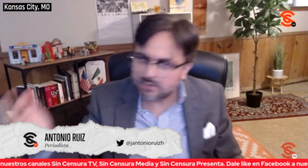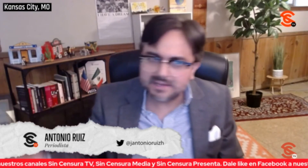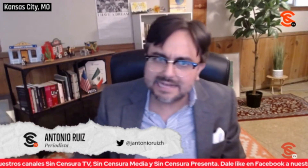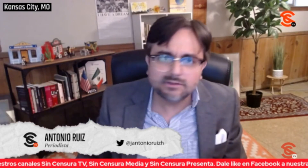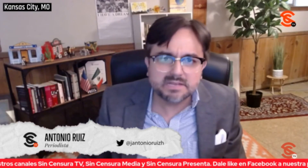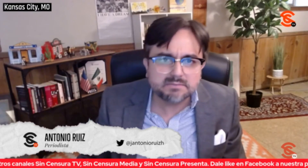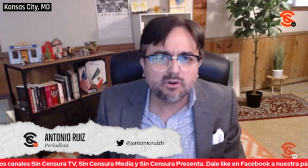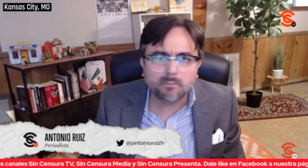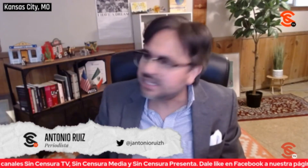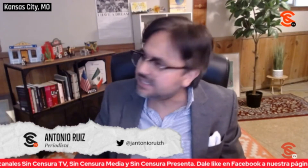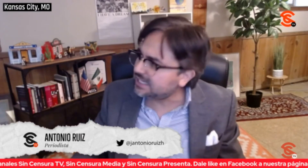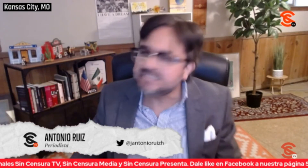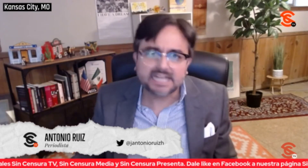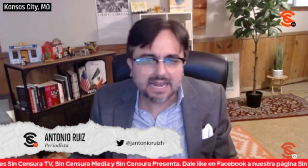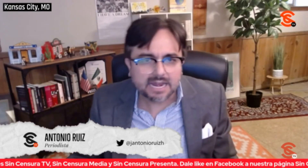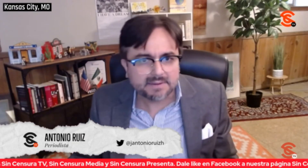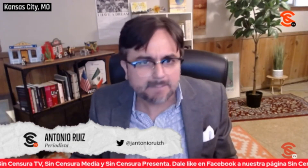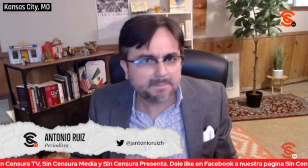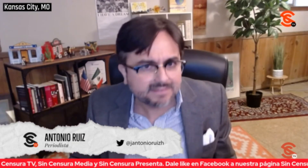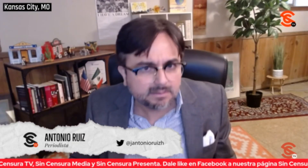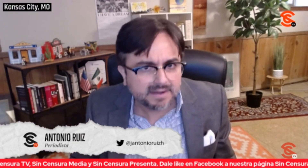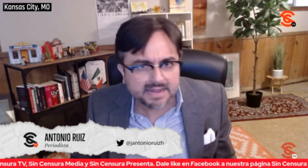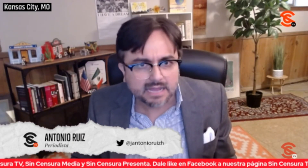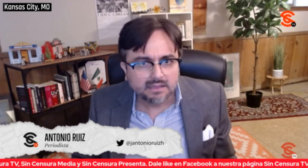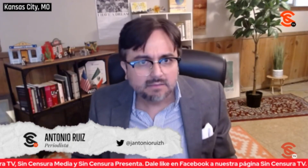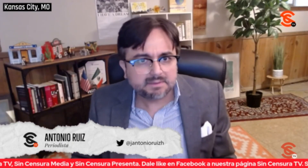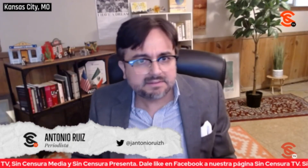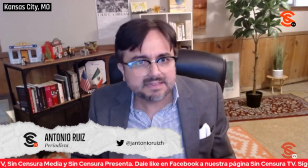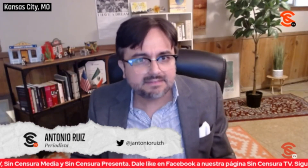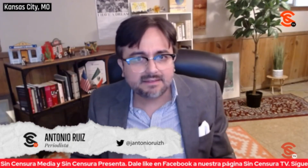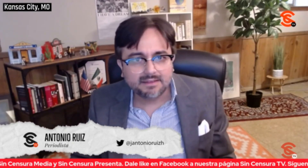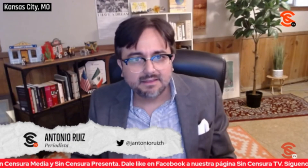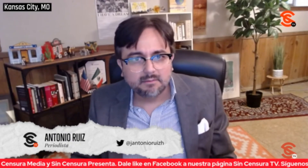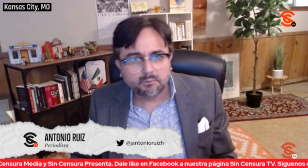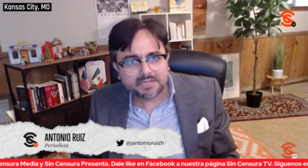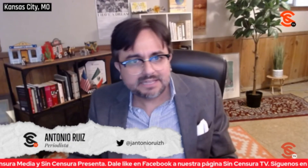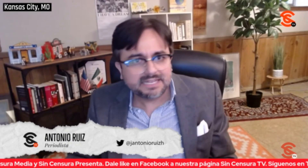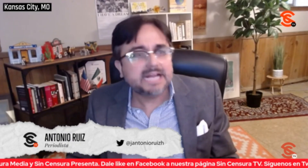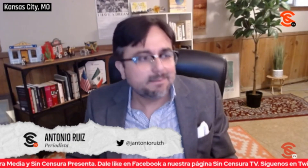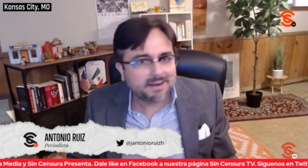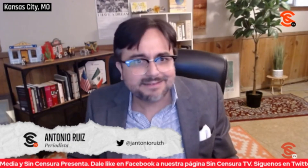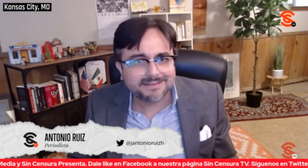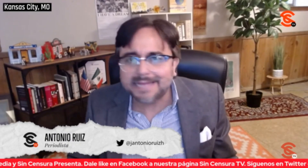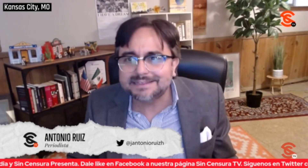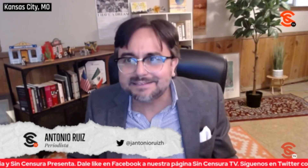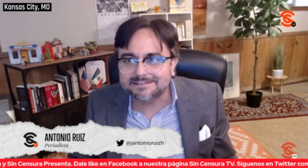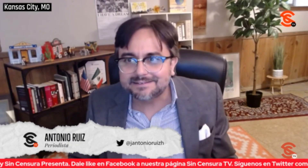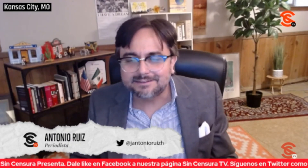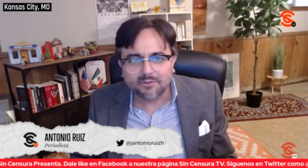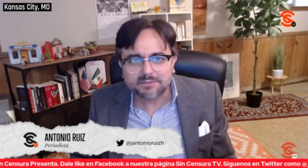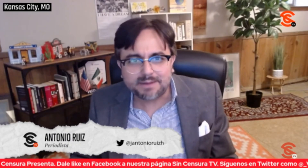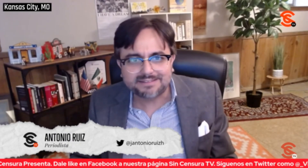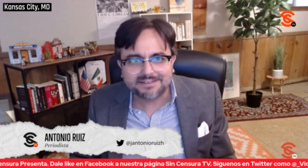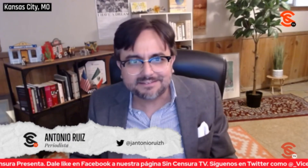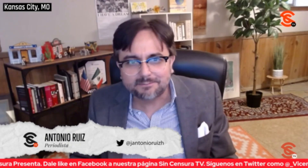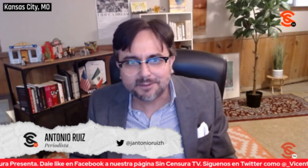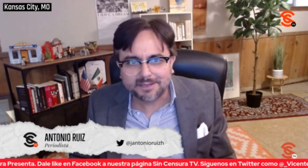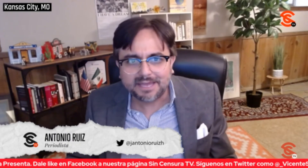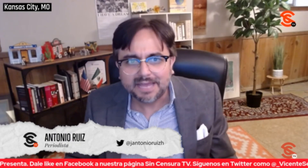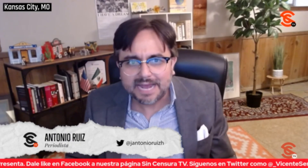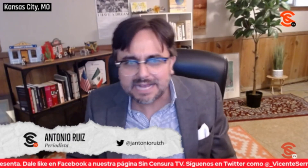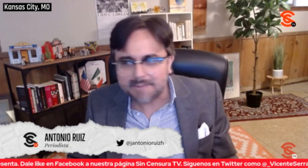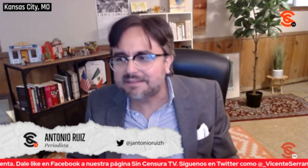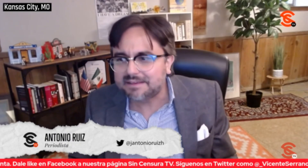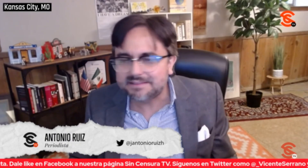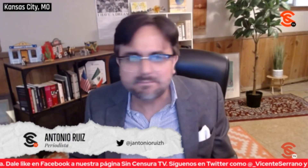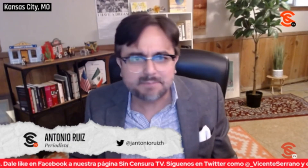mucha seguridad es lo mismo, ¿no? ¿Por qué tiene ahí cerrada la avenida Pensilvania, presidente? ¿Por qué tiene ahí cámaras y agentes en todas partes? ¿Por